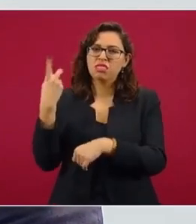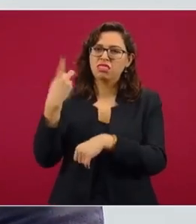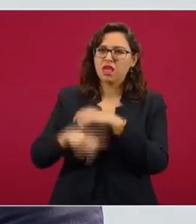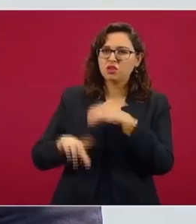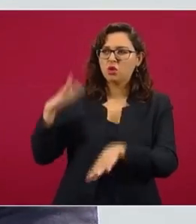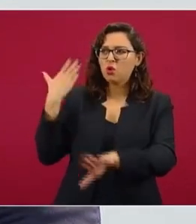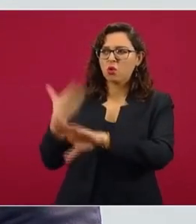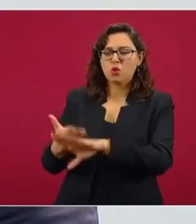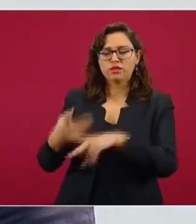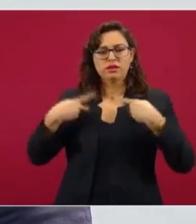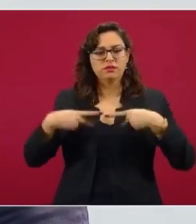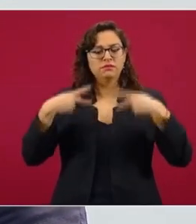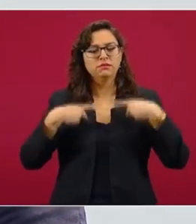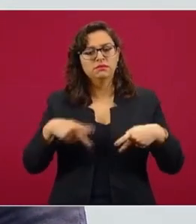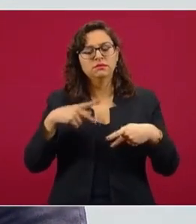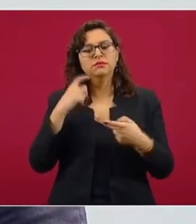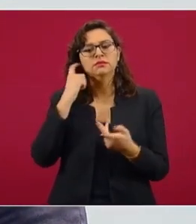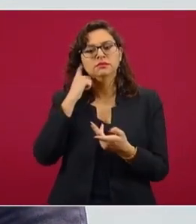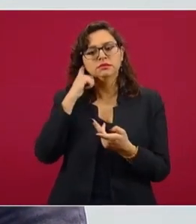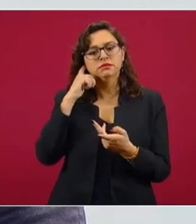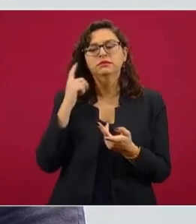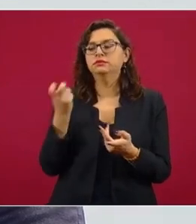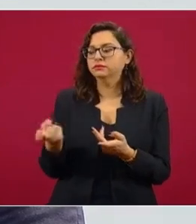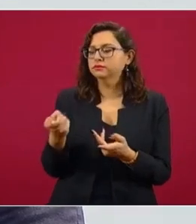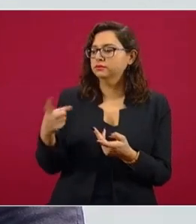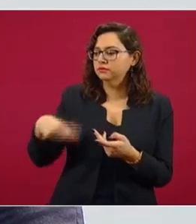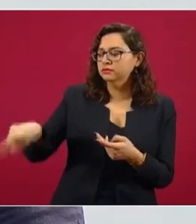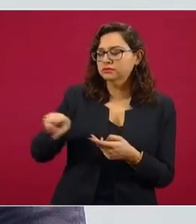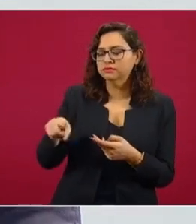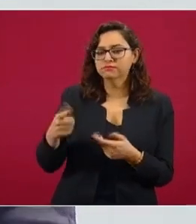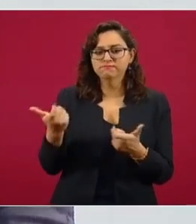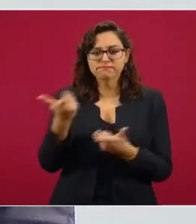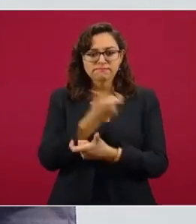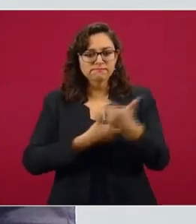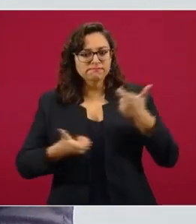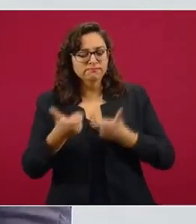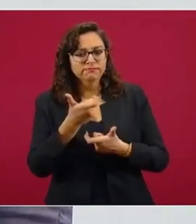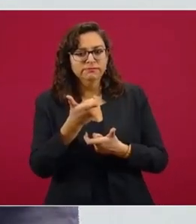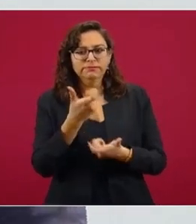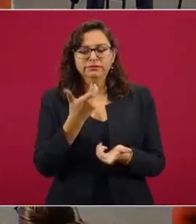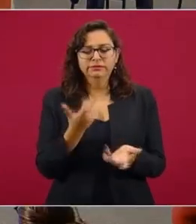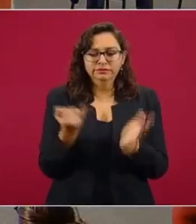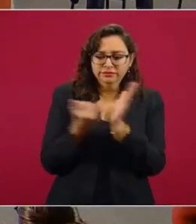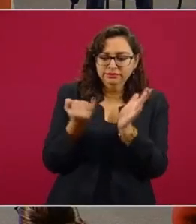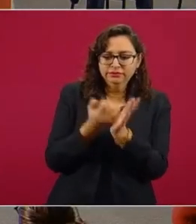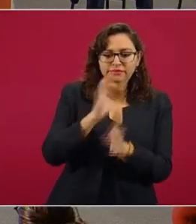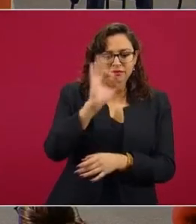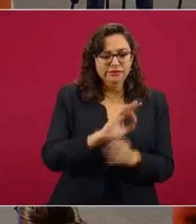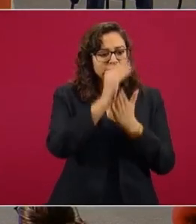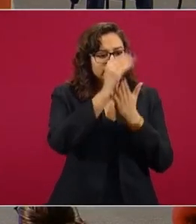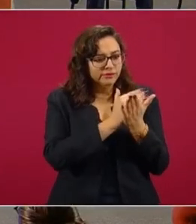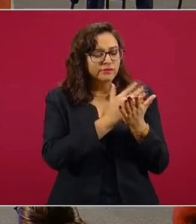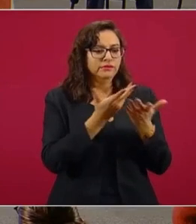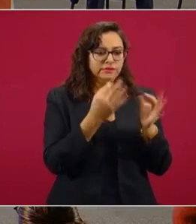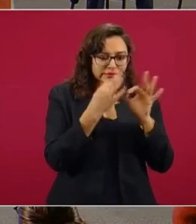trabajador en un escenario donde las finanzas públicas te llevan hacia las tasas fijas o hacia menores tasas de